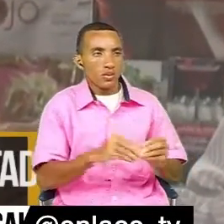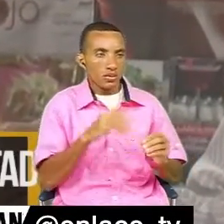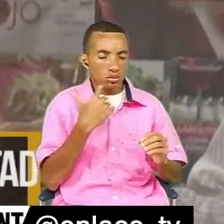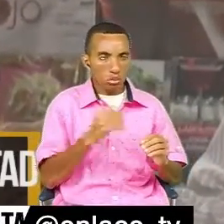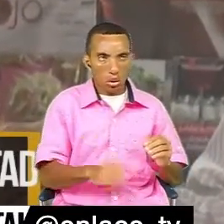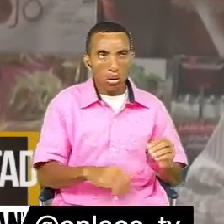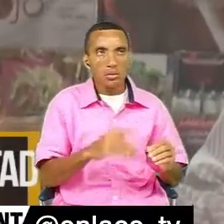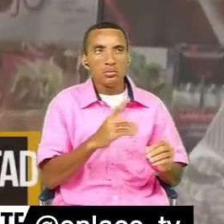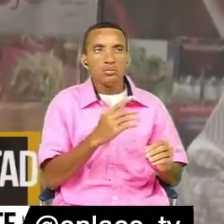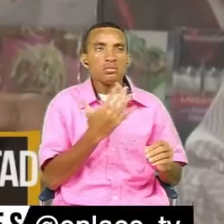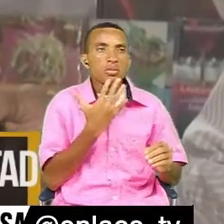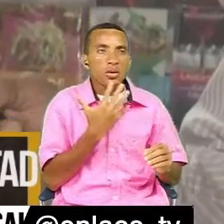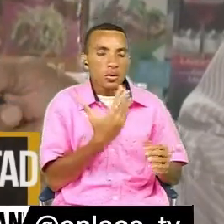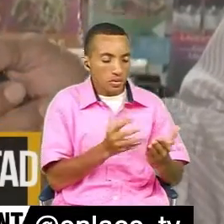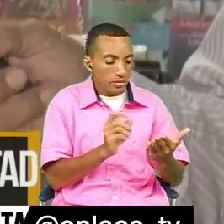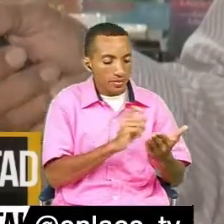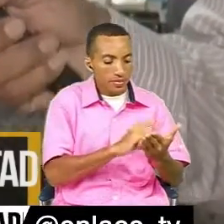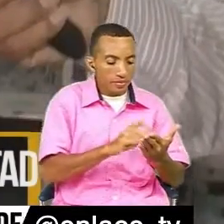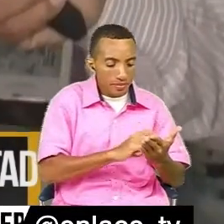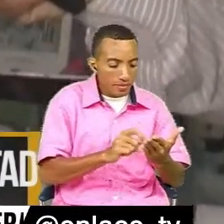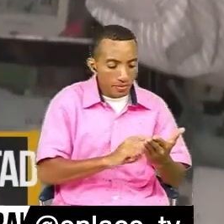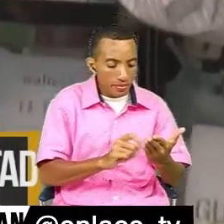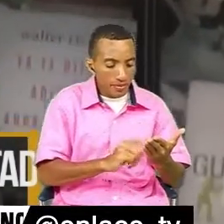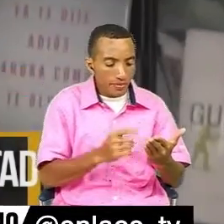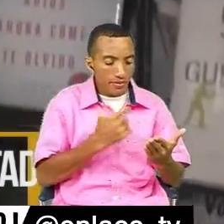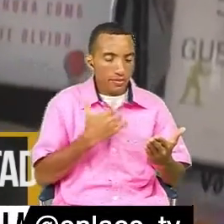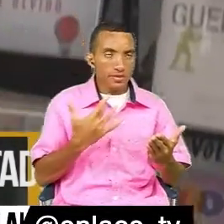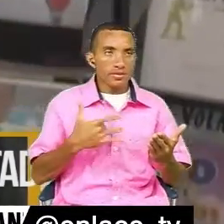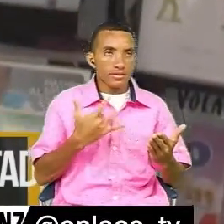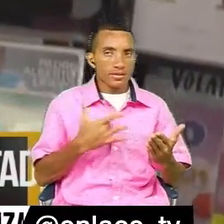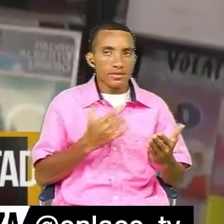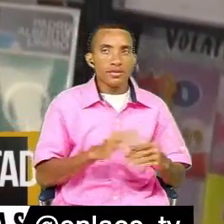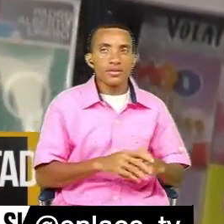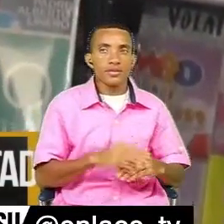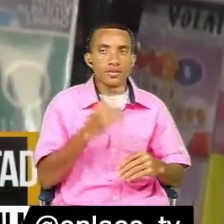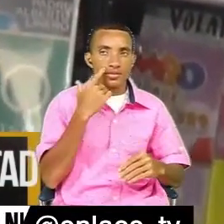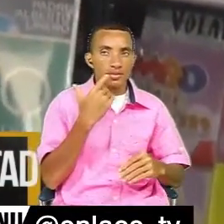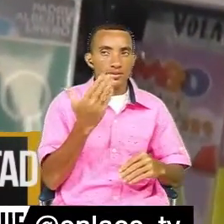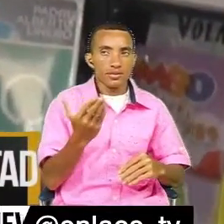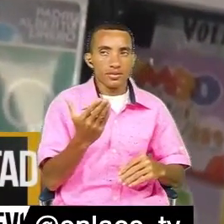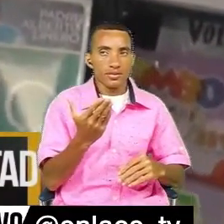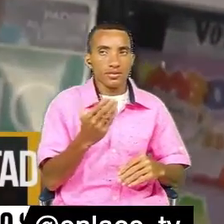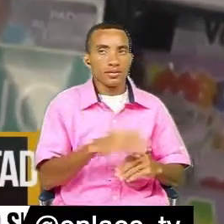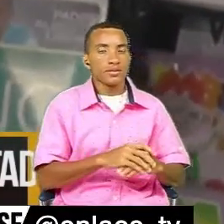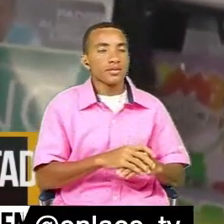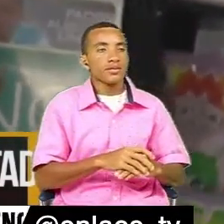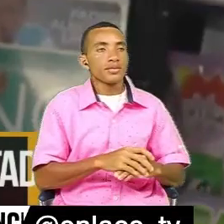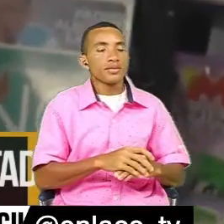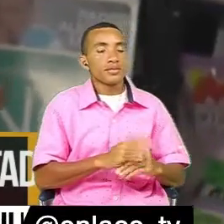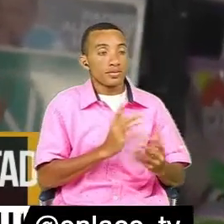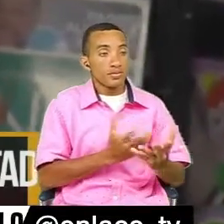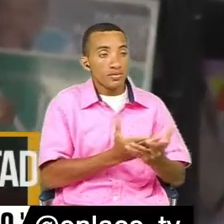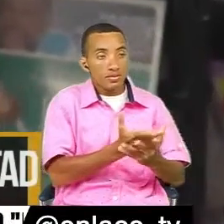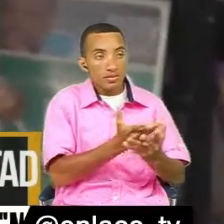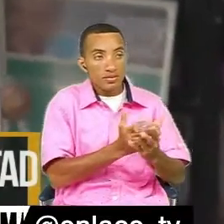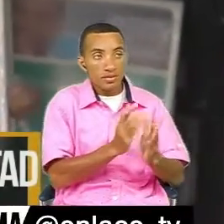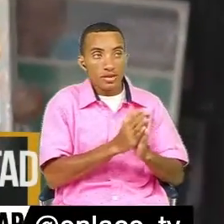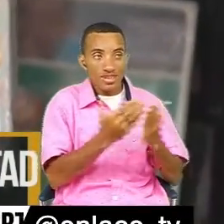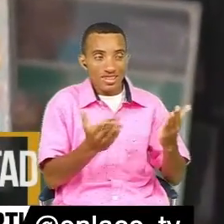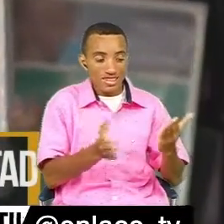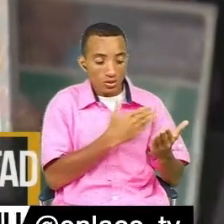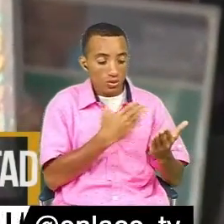y en esa coloreada tú transmites lo que estás sintiendo en ese momento, ¿sí me entiendes? Entonces, estamos recomendando este libro, los